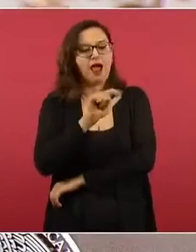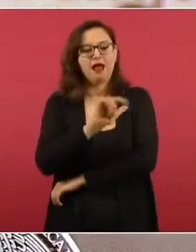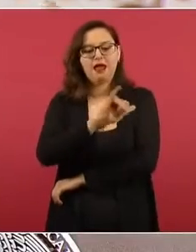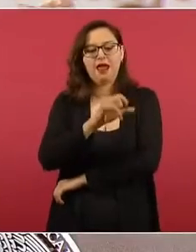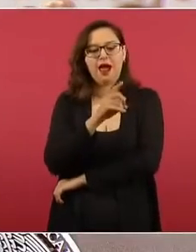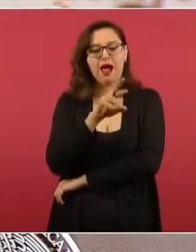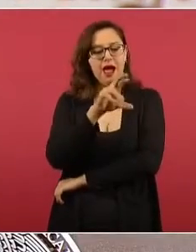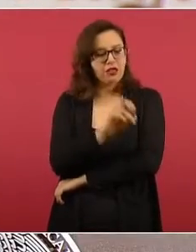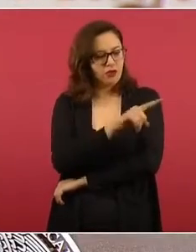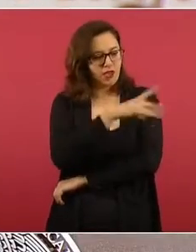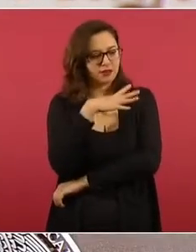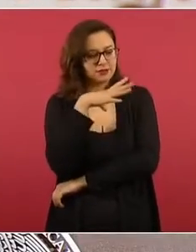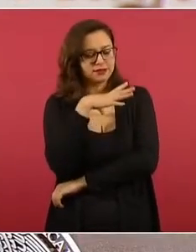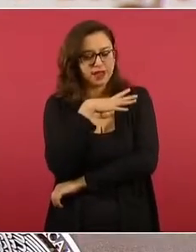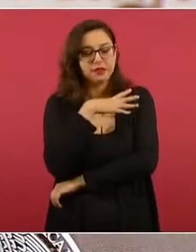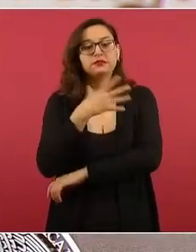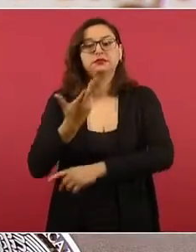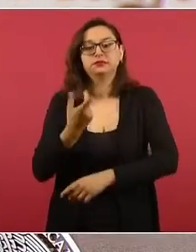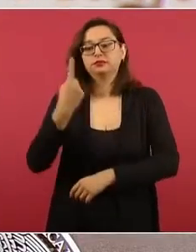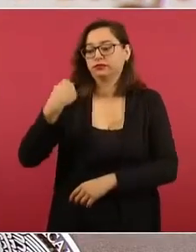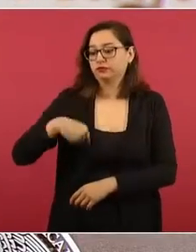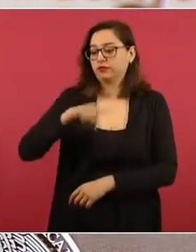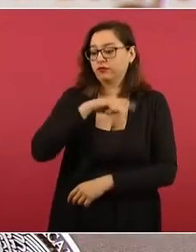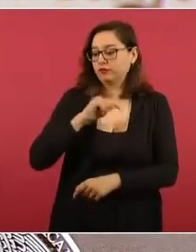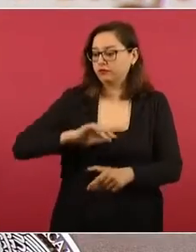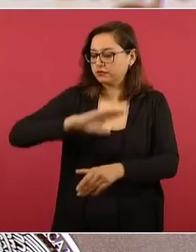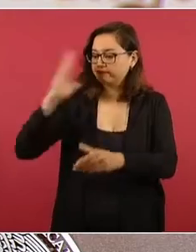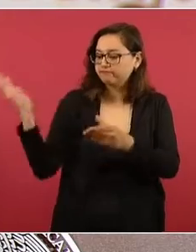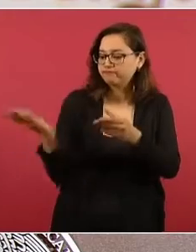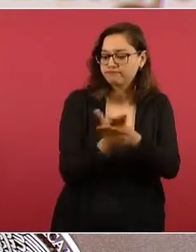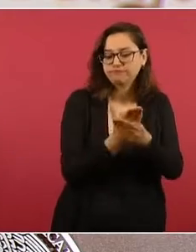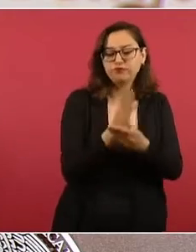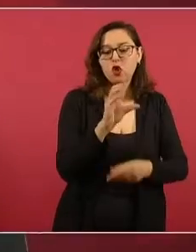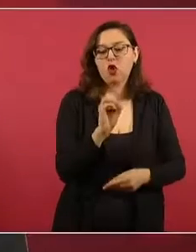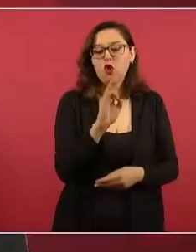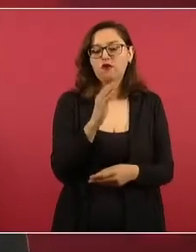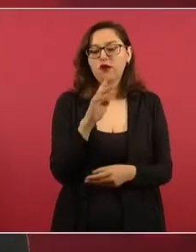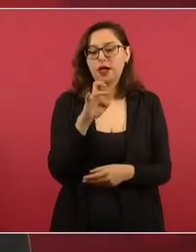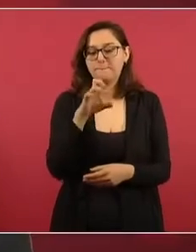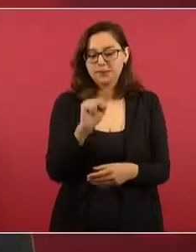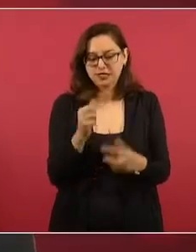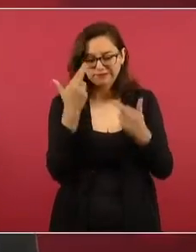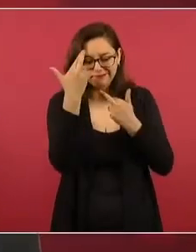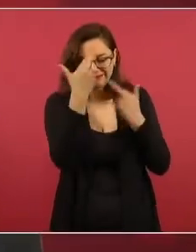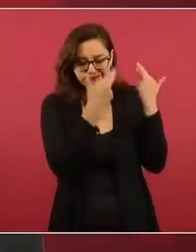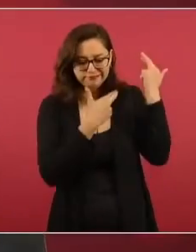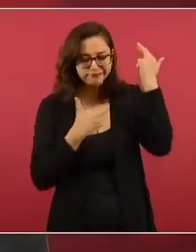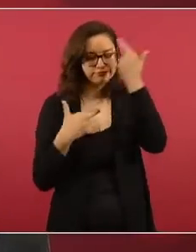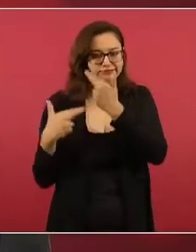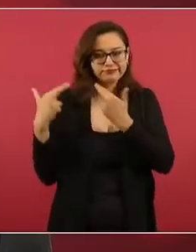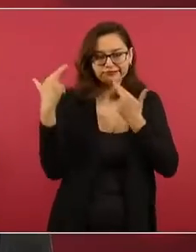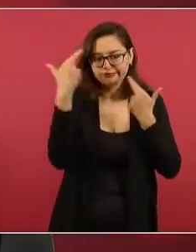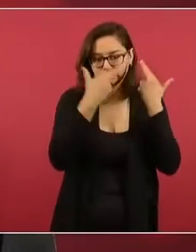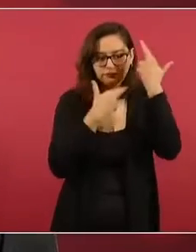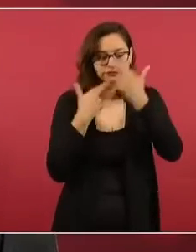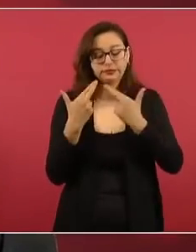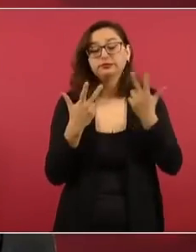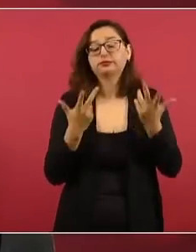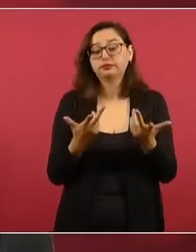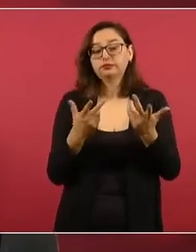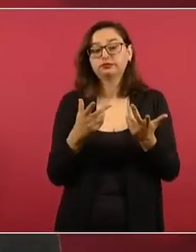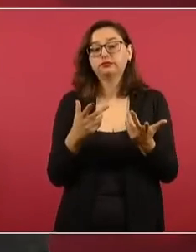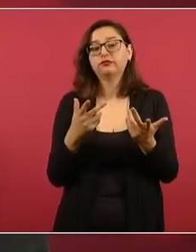proceso de análisis del expediente técnico en COFEPRIS, esto a cargo del doctor Schwartz, con la contribución del Consejo Nacional de